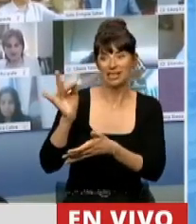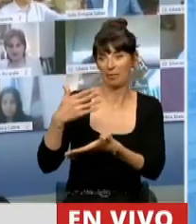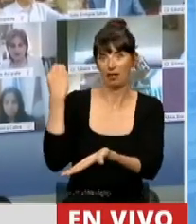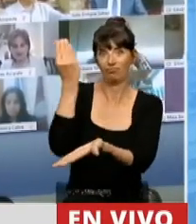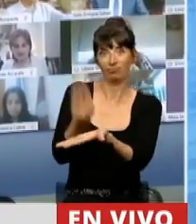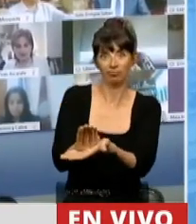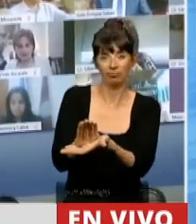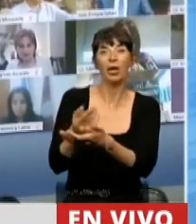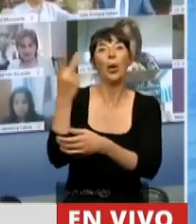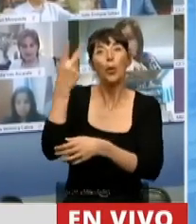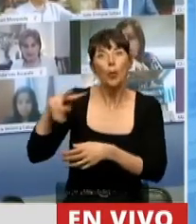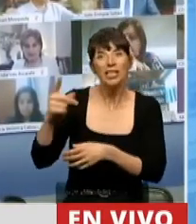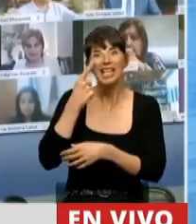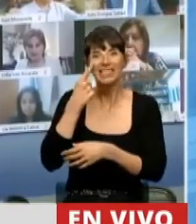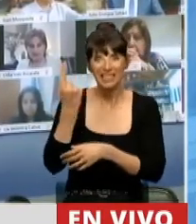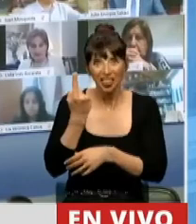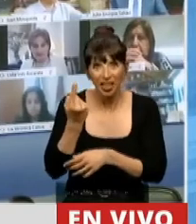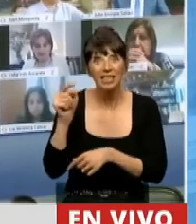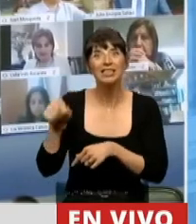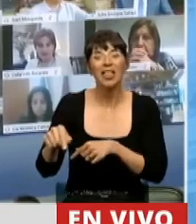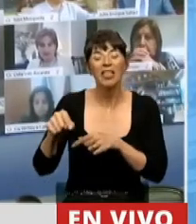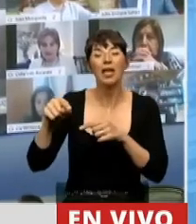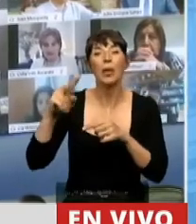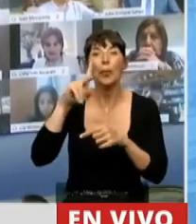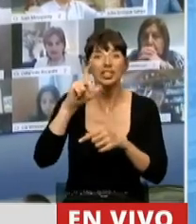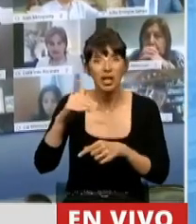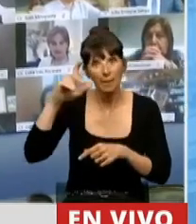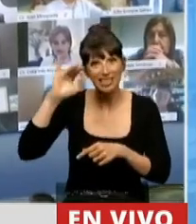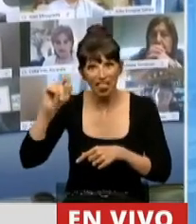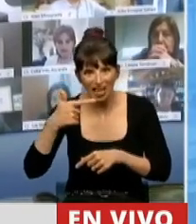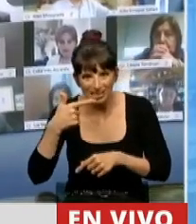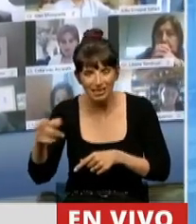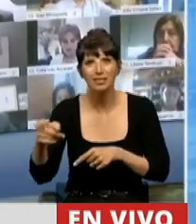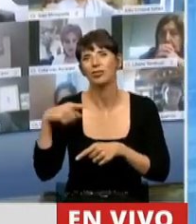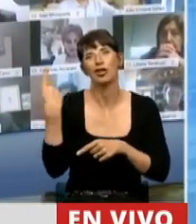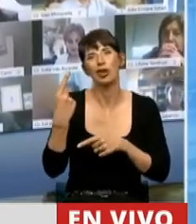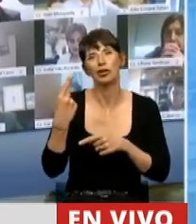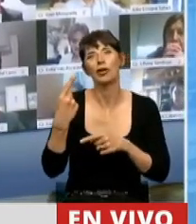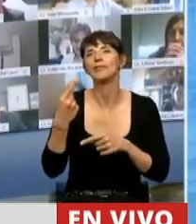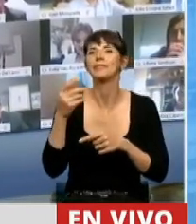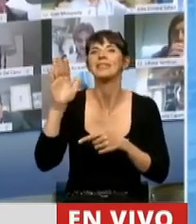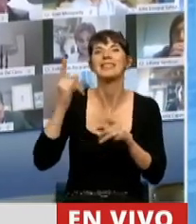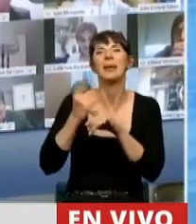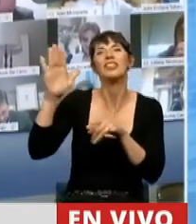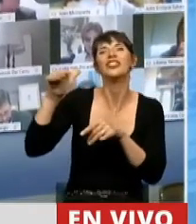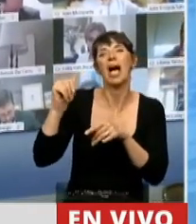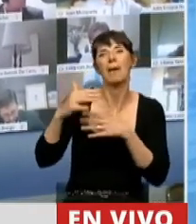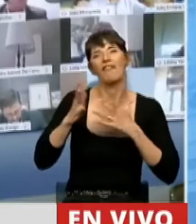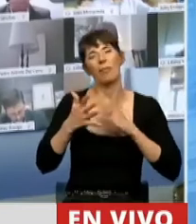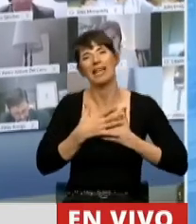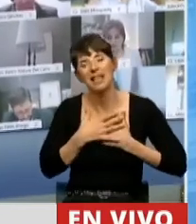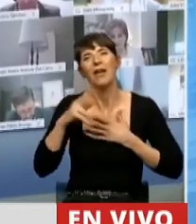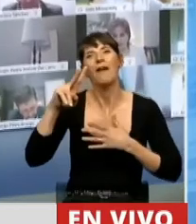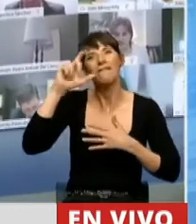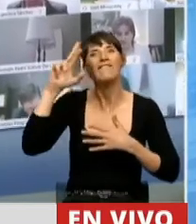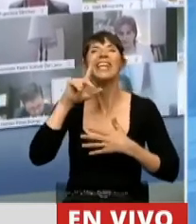como viceintendenta de la ciudad de Villa Mercedes. Verito, como le decimos nosotros cariñosamente, fue una mujer